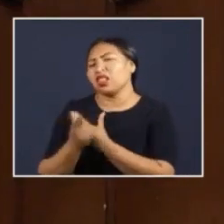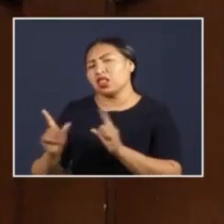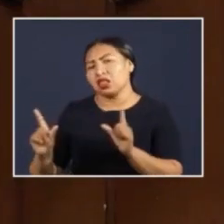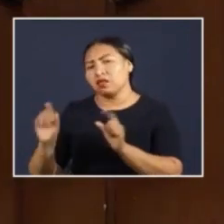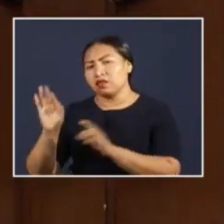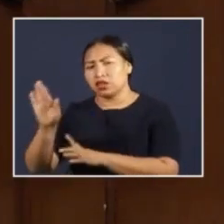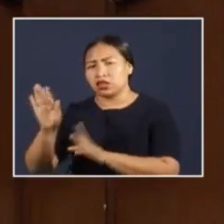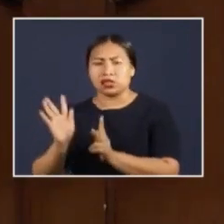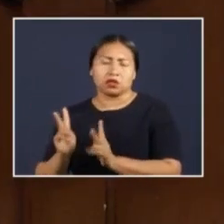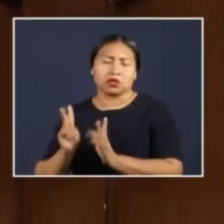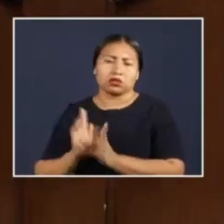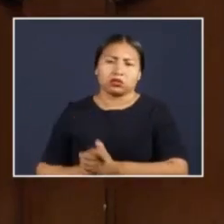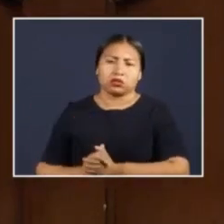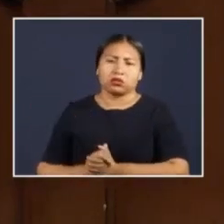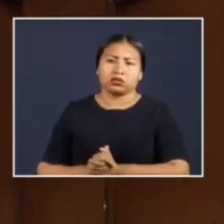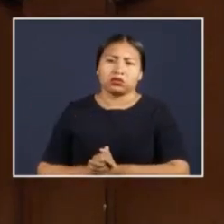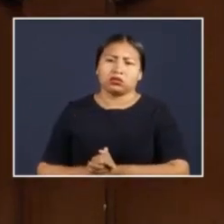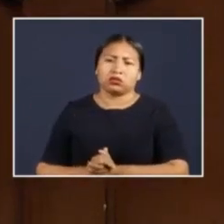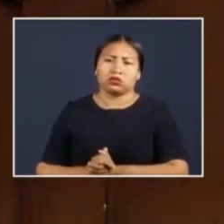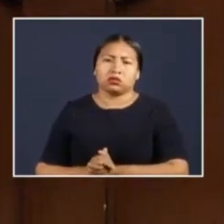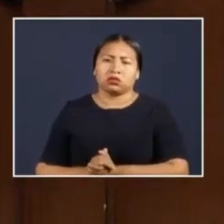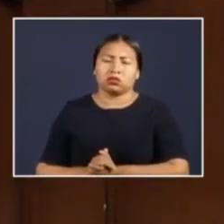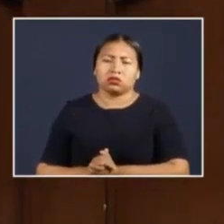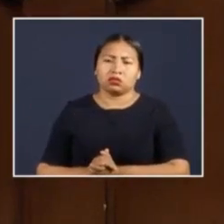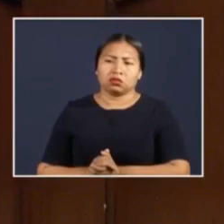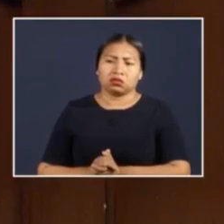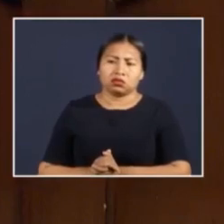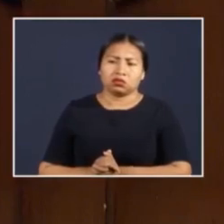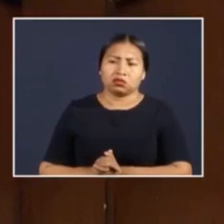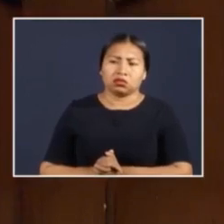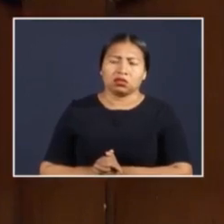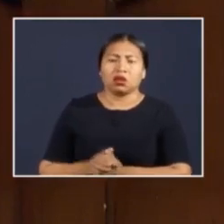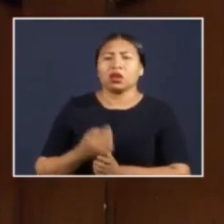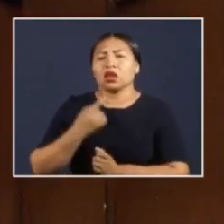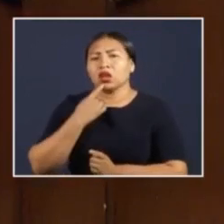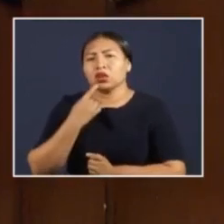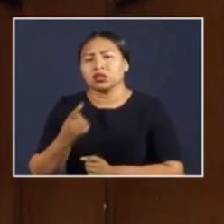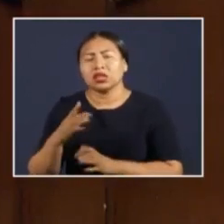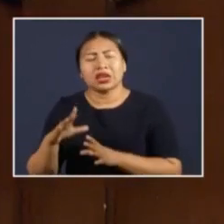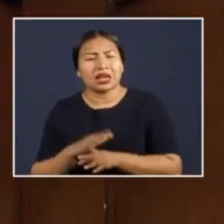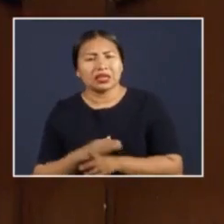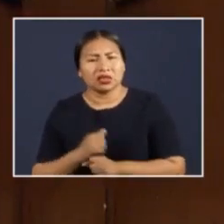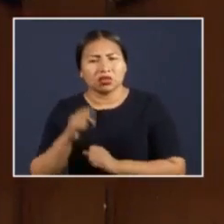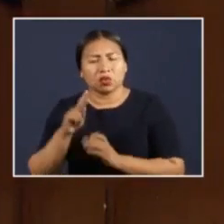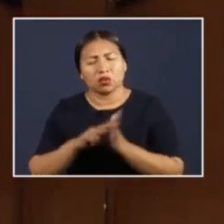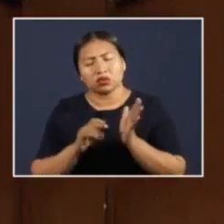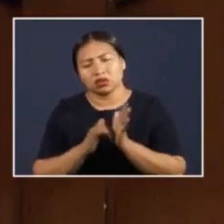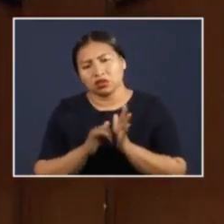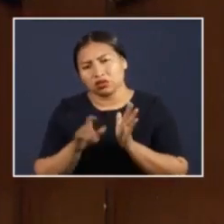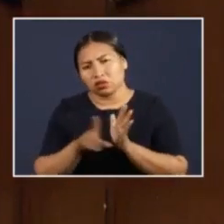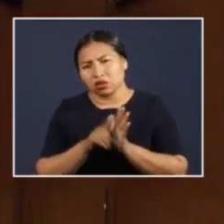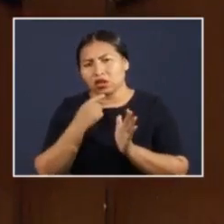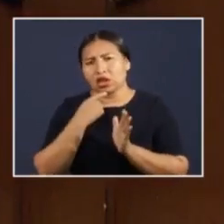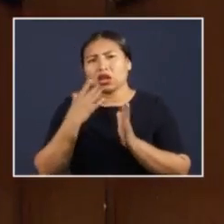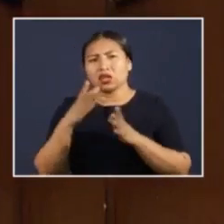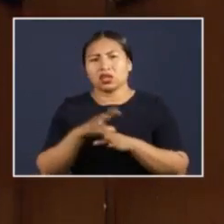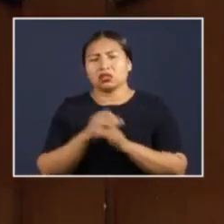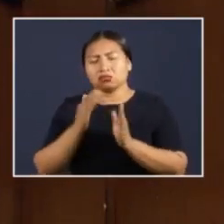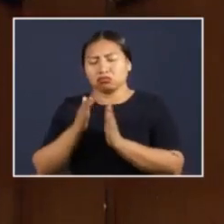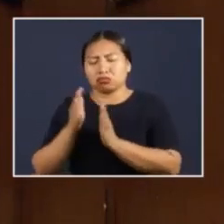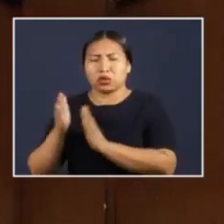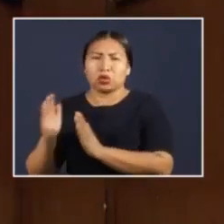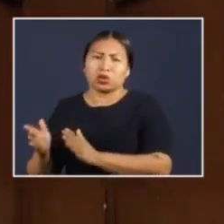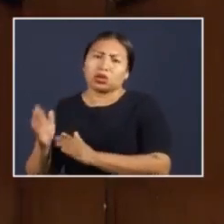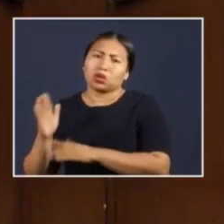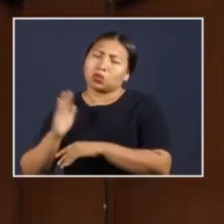y el objetivo que estamos planteando con este proyecto de ley es precisamente ese control que nos permita